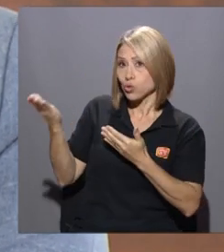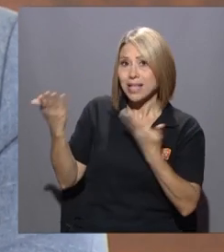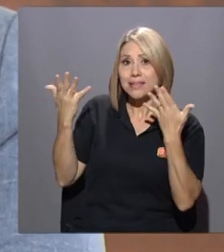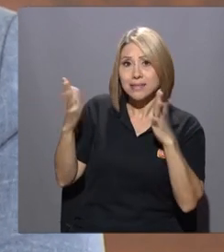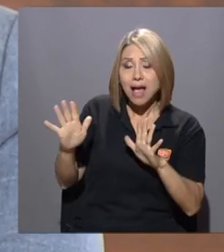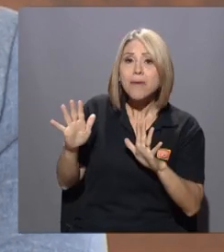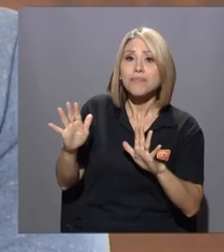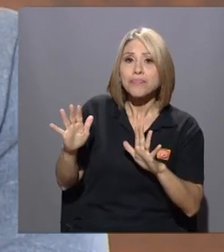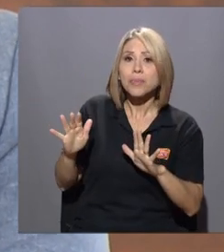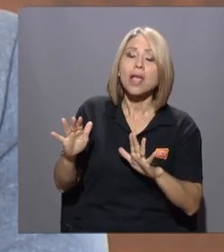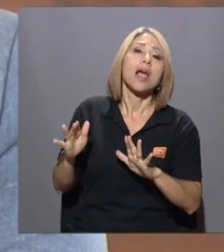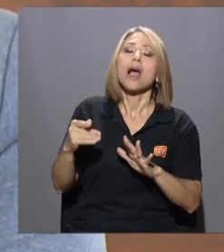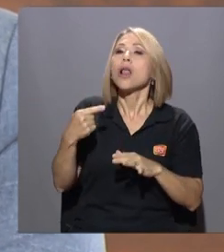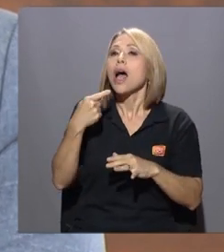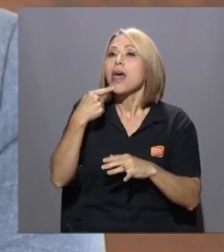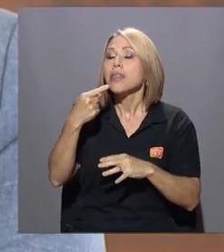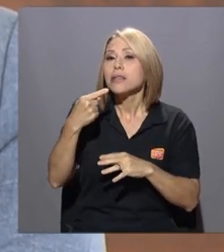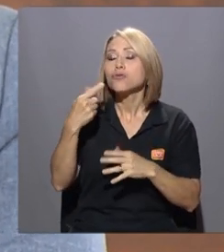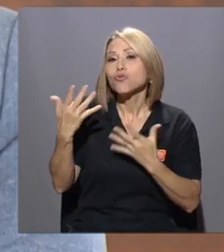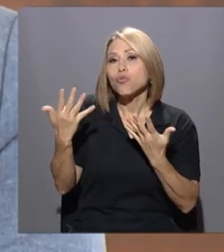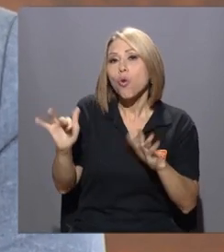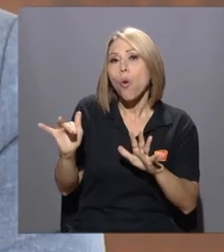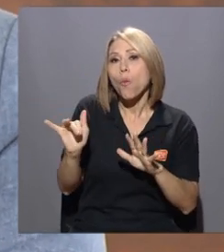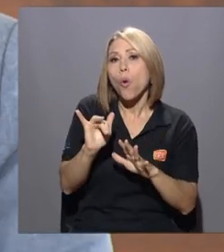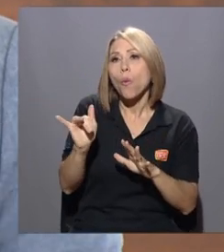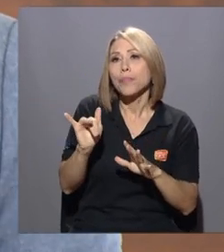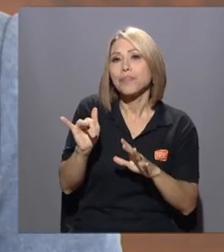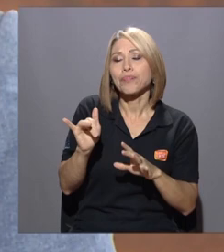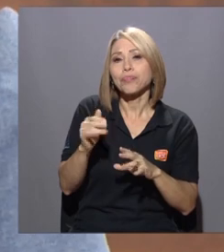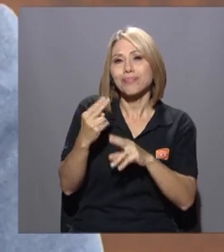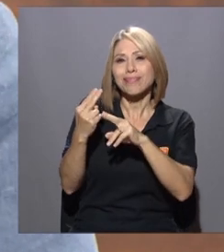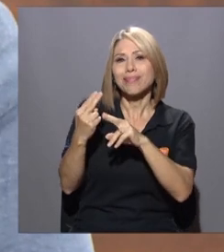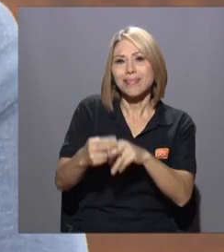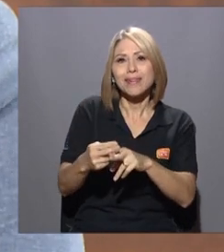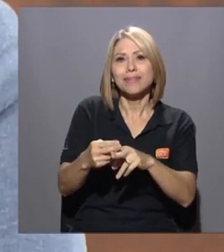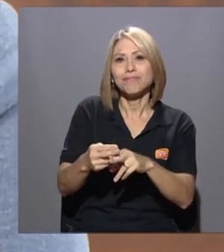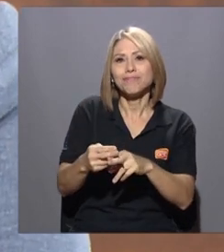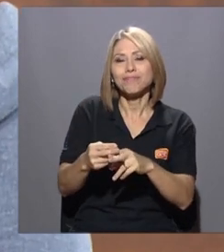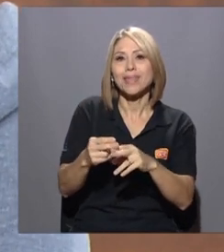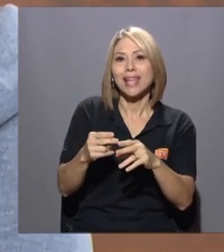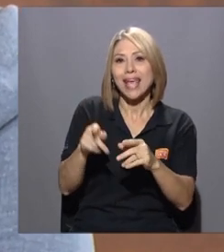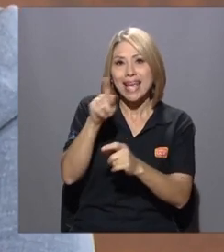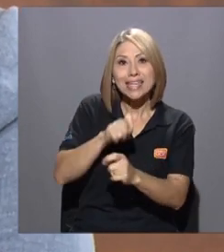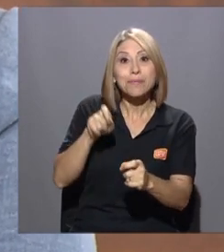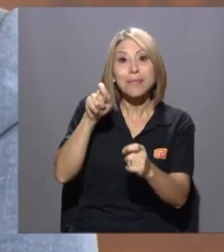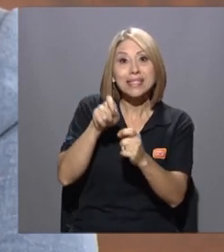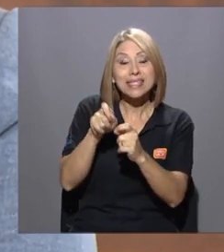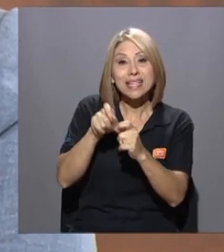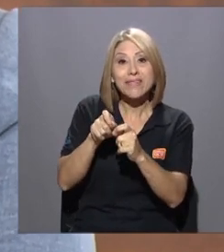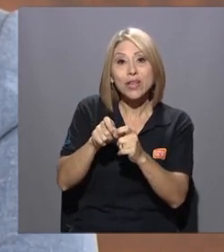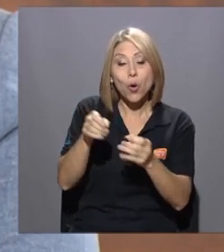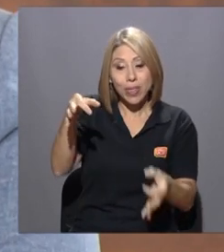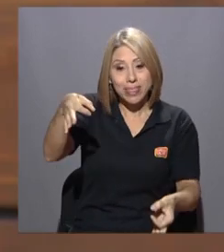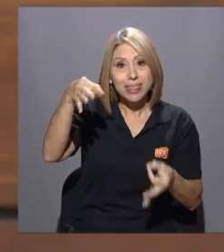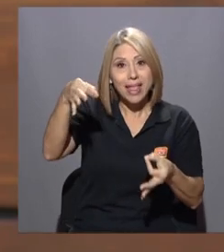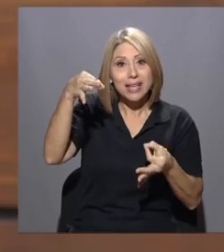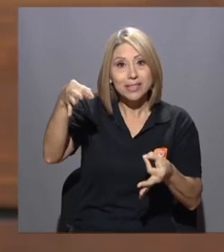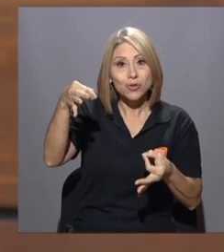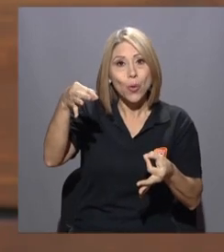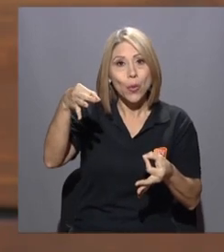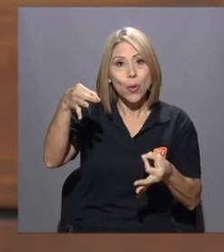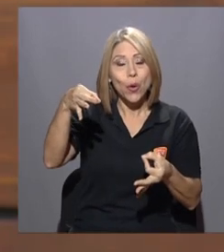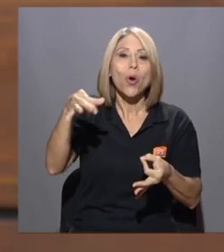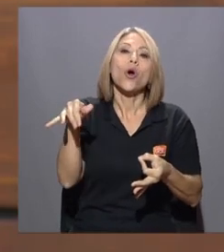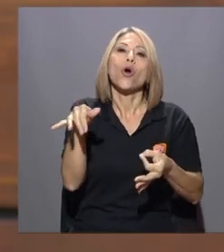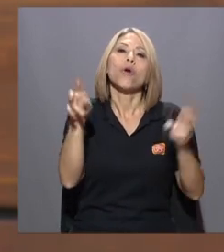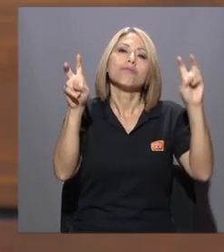momentos determinados, inclusive en el específico texto que nos ha ofrecido a manera de comunicado del Consejo Nacional de Rectores como